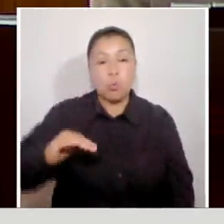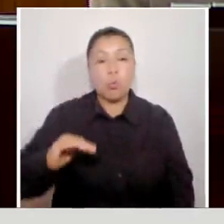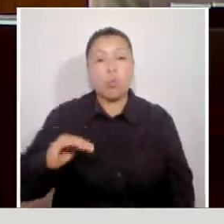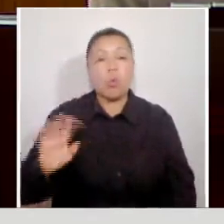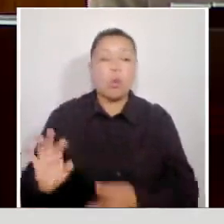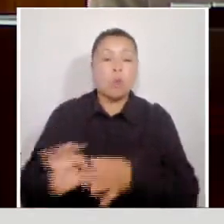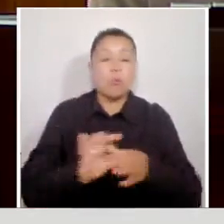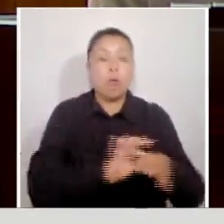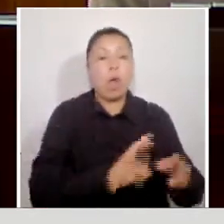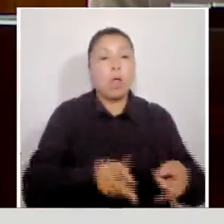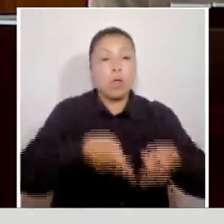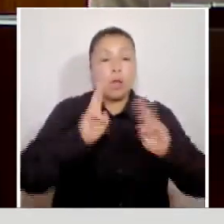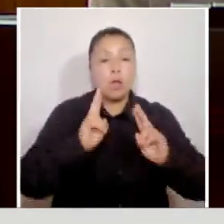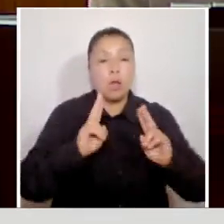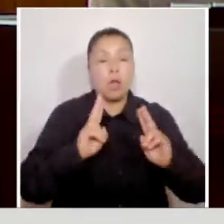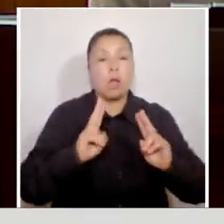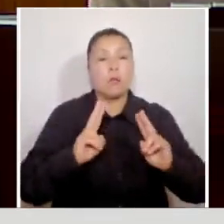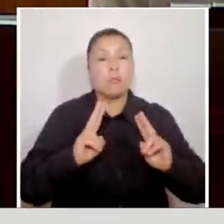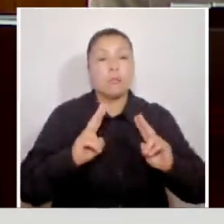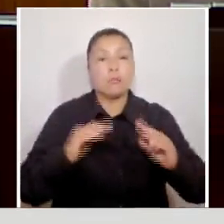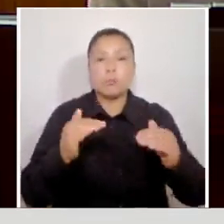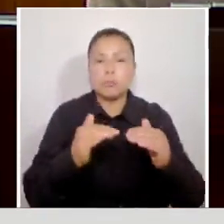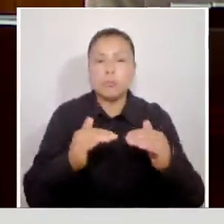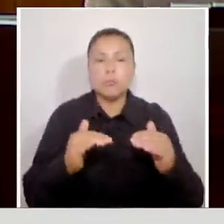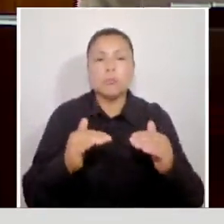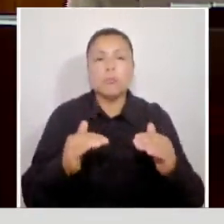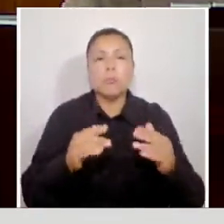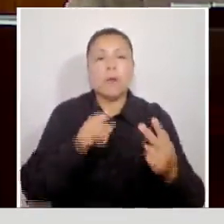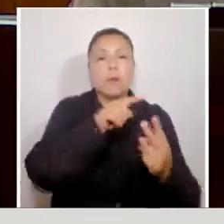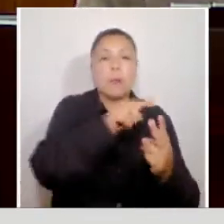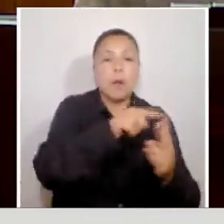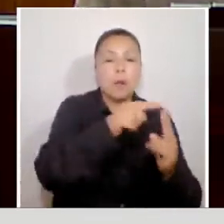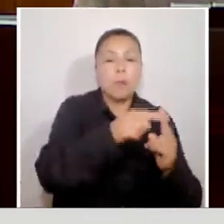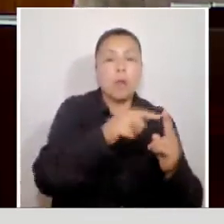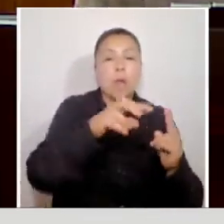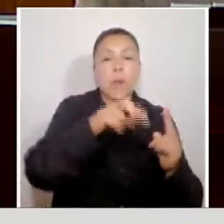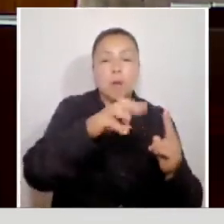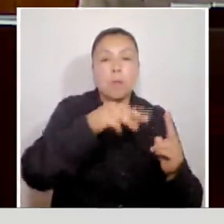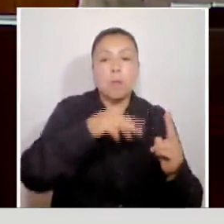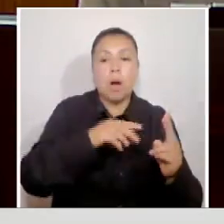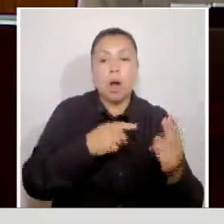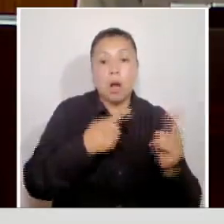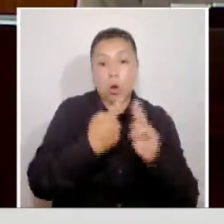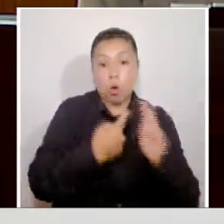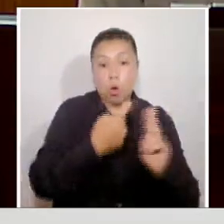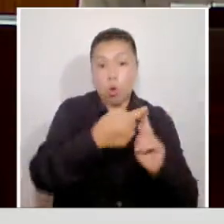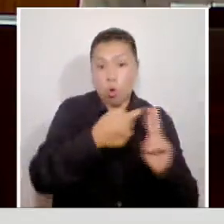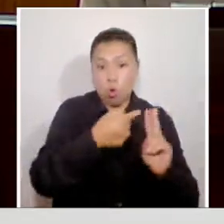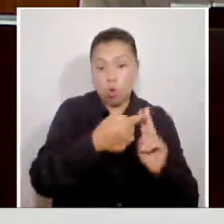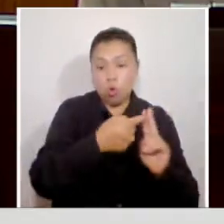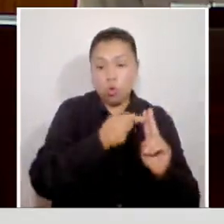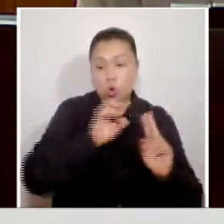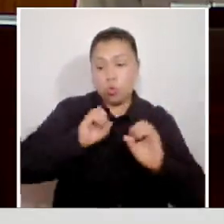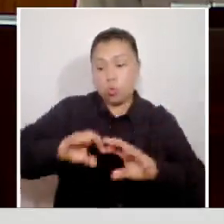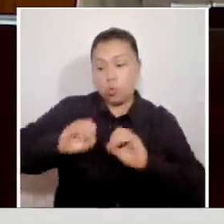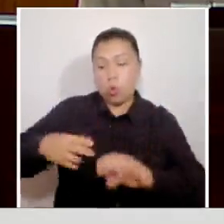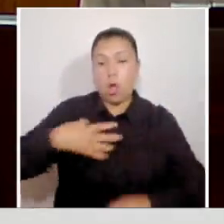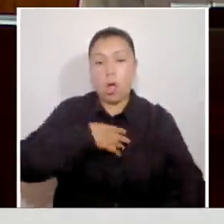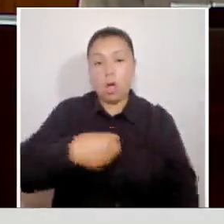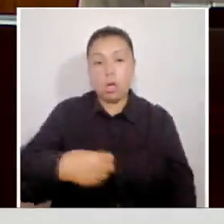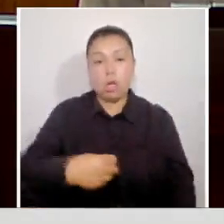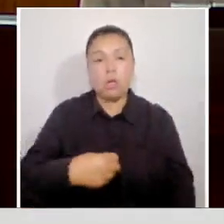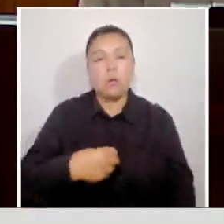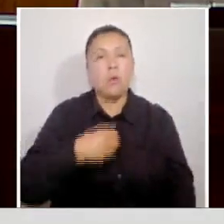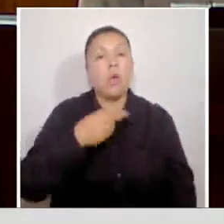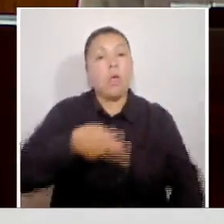derecho inalienable de ambos padres a educar a sus hijos derecho que incluso han